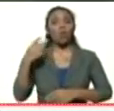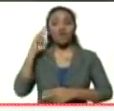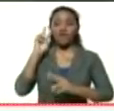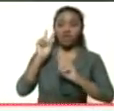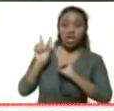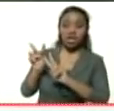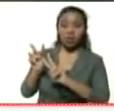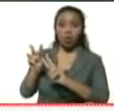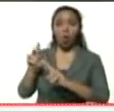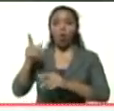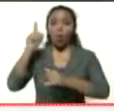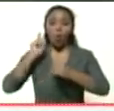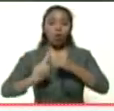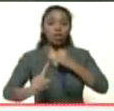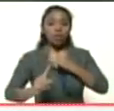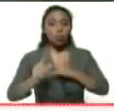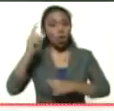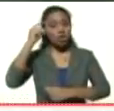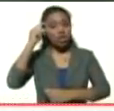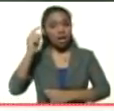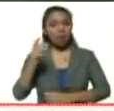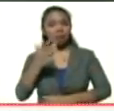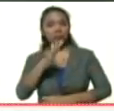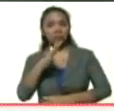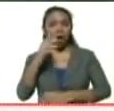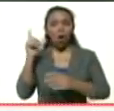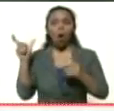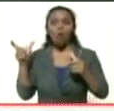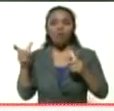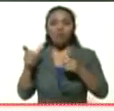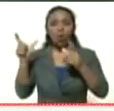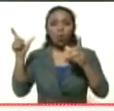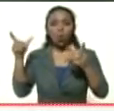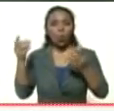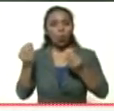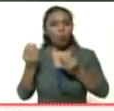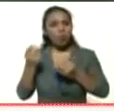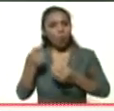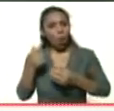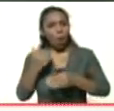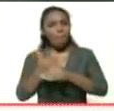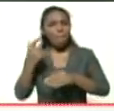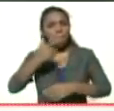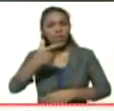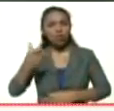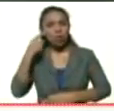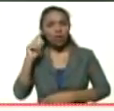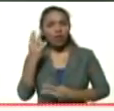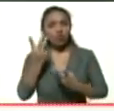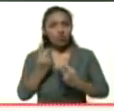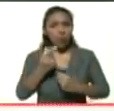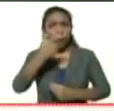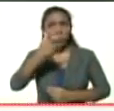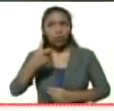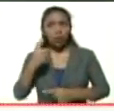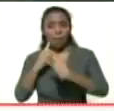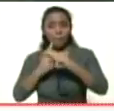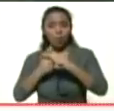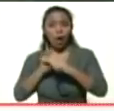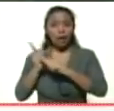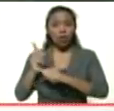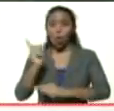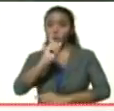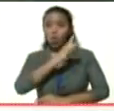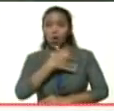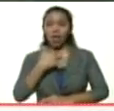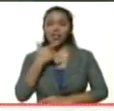en los últimos días una disminución en el número de casos diagnosticados. Eso no quiere